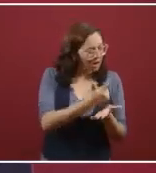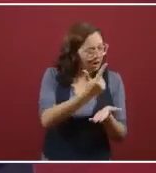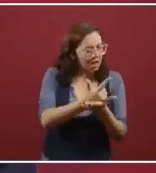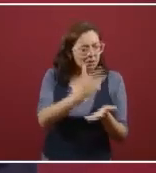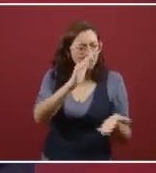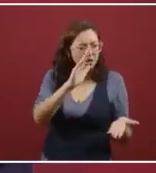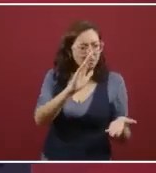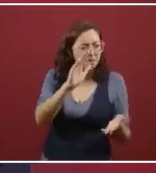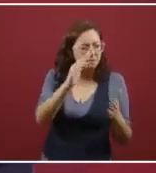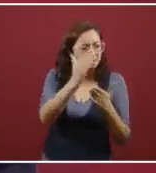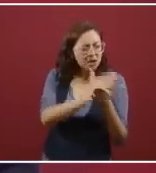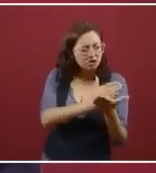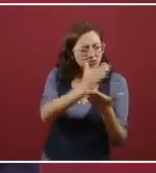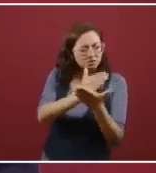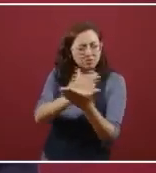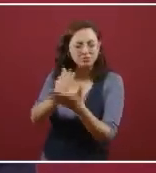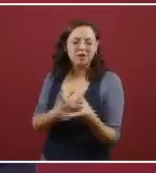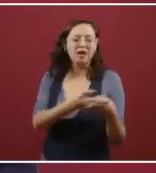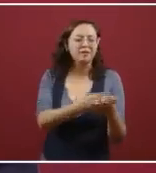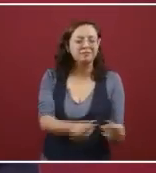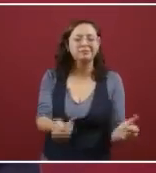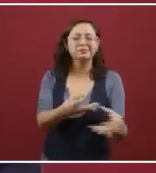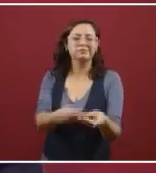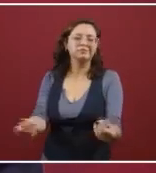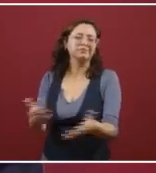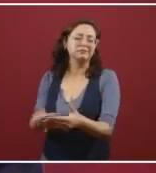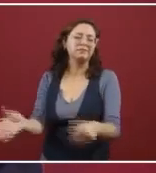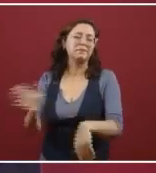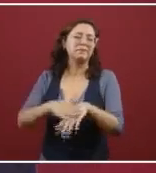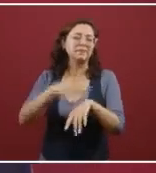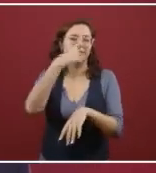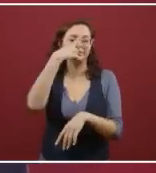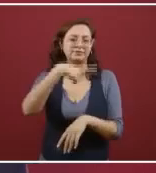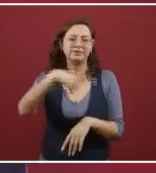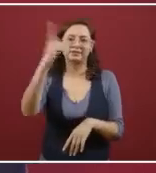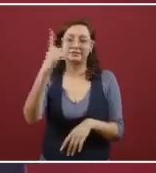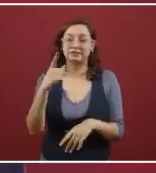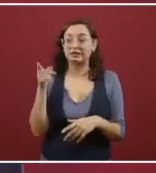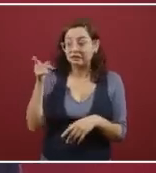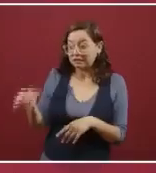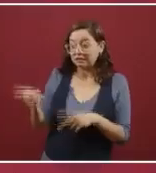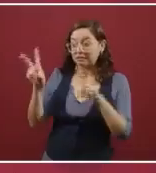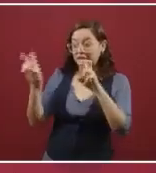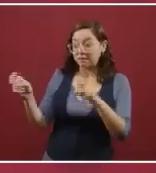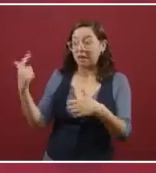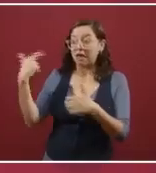Si se pudo con el huachicol, vamos a poder con todo.